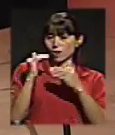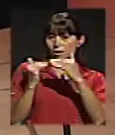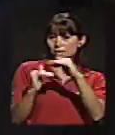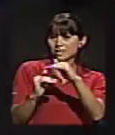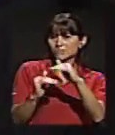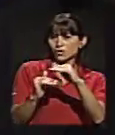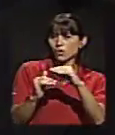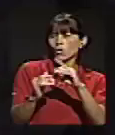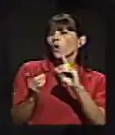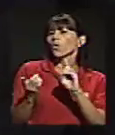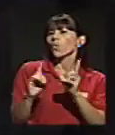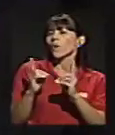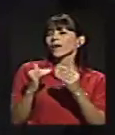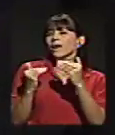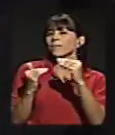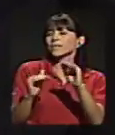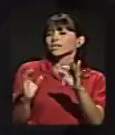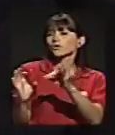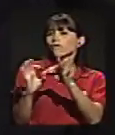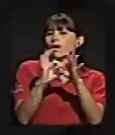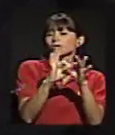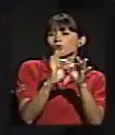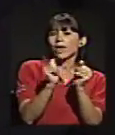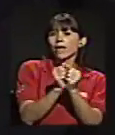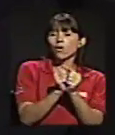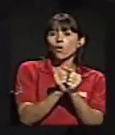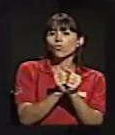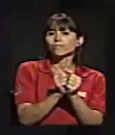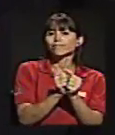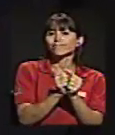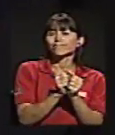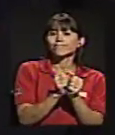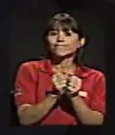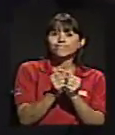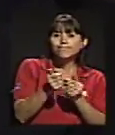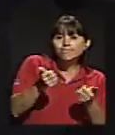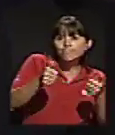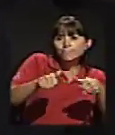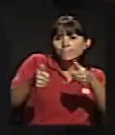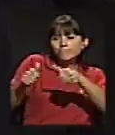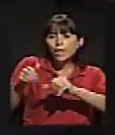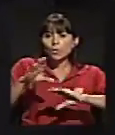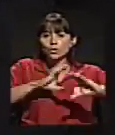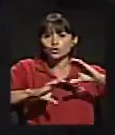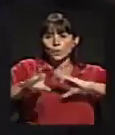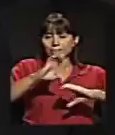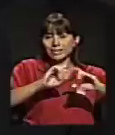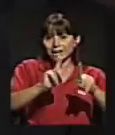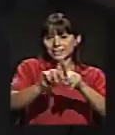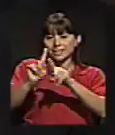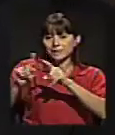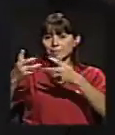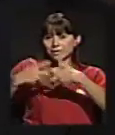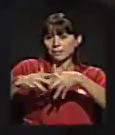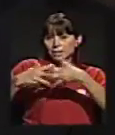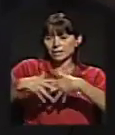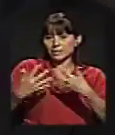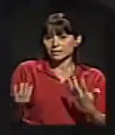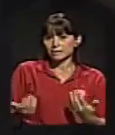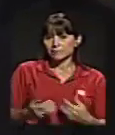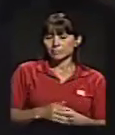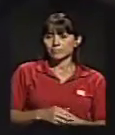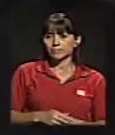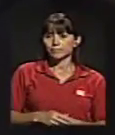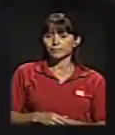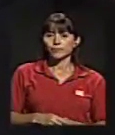cuanto a los nexos comerciales de las empresas que puedan participar en ese concurso o que participaron en ese